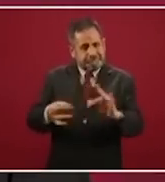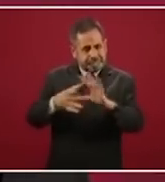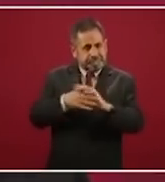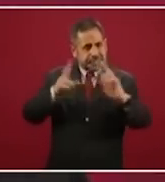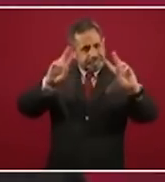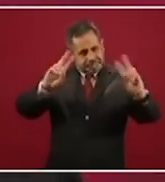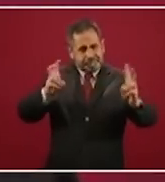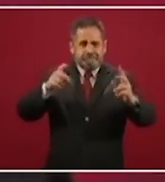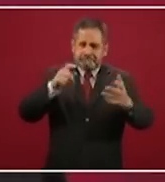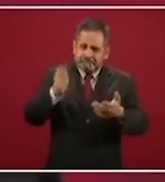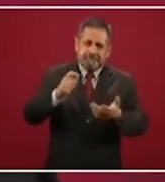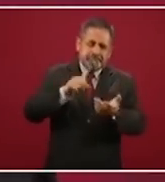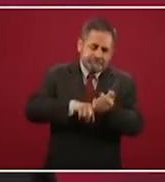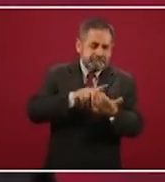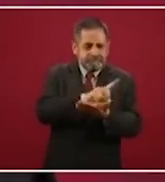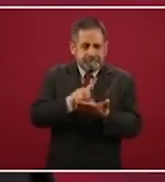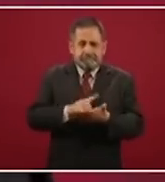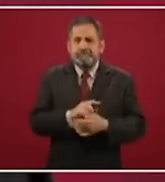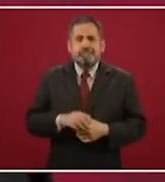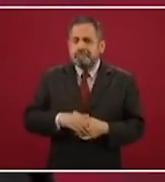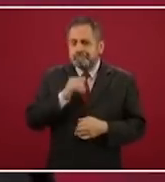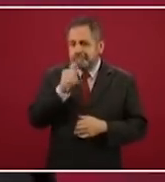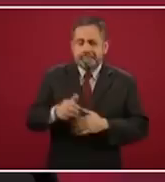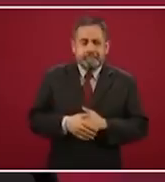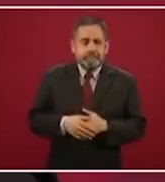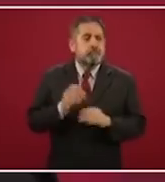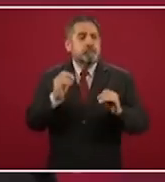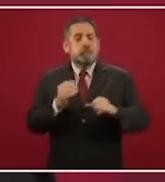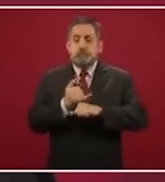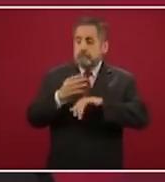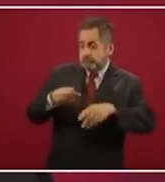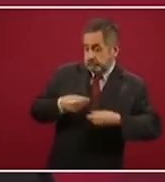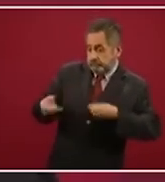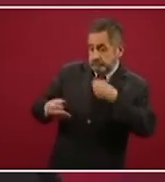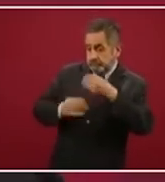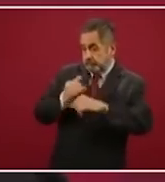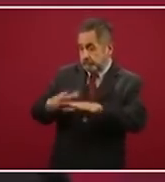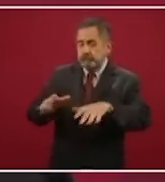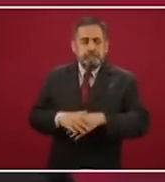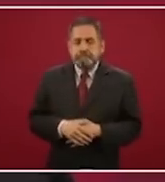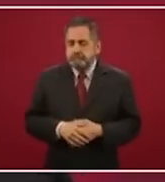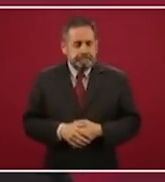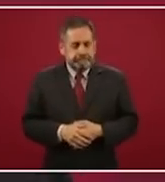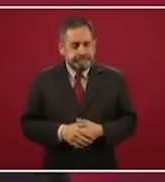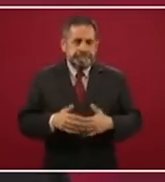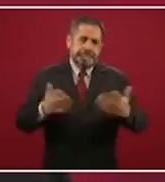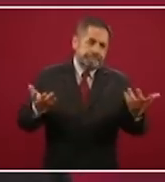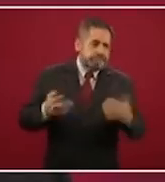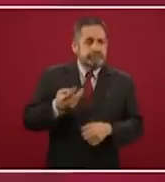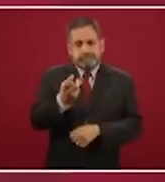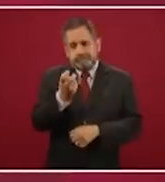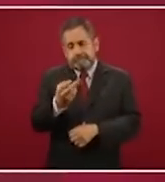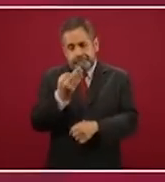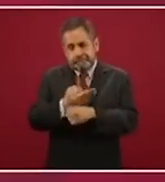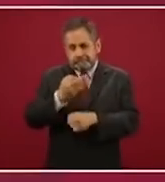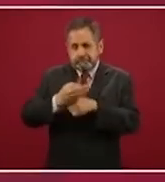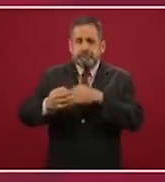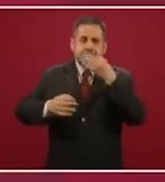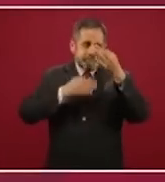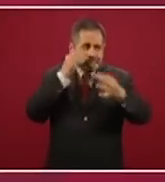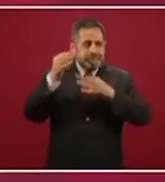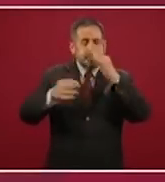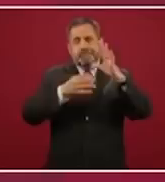de este tema, de no informar sobre este tema. Entonces, vamos a comenzar con una